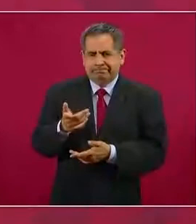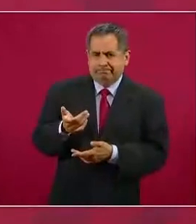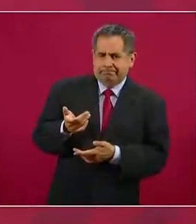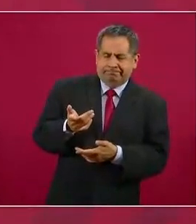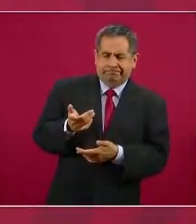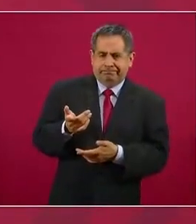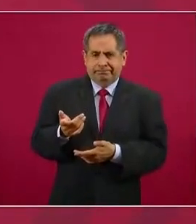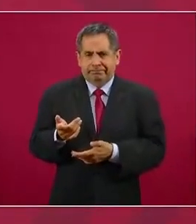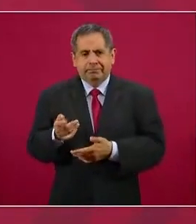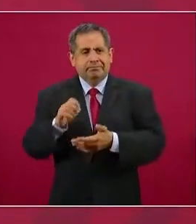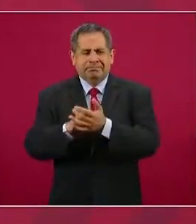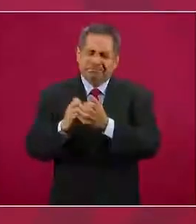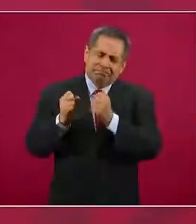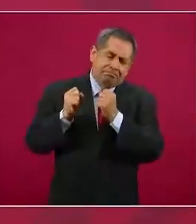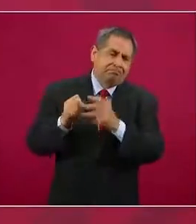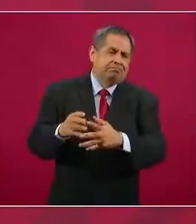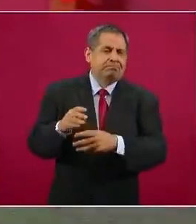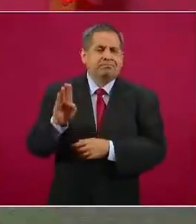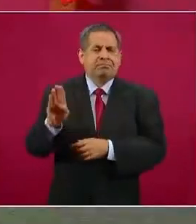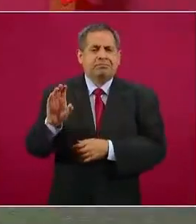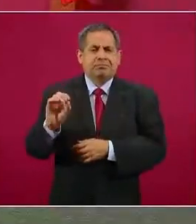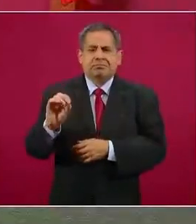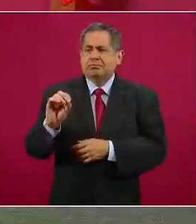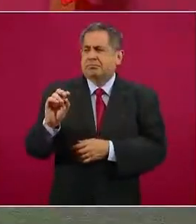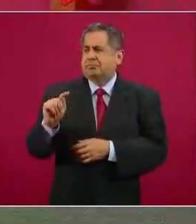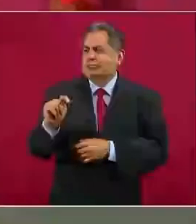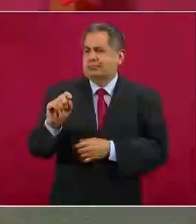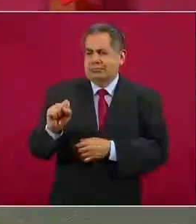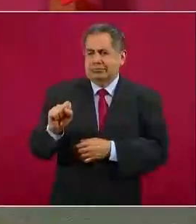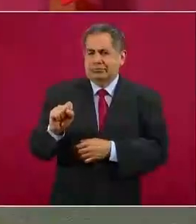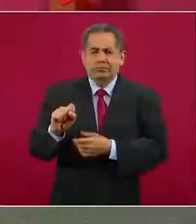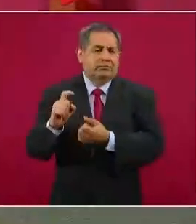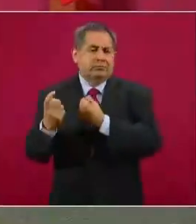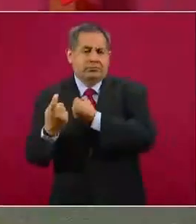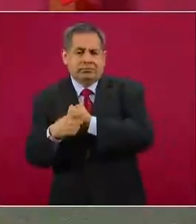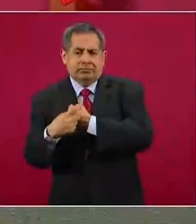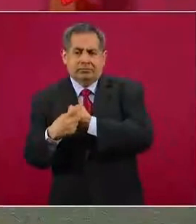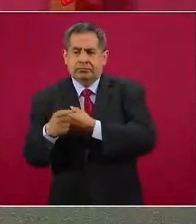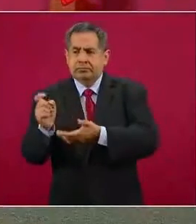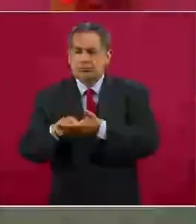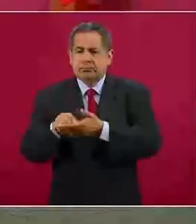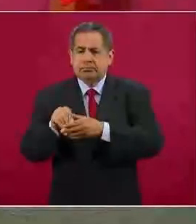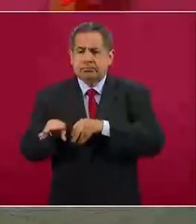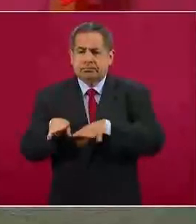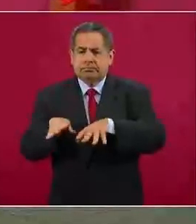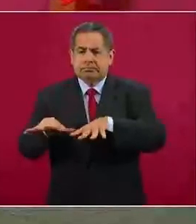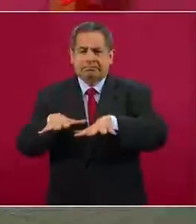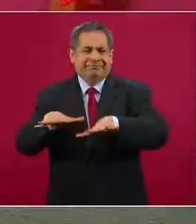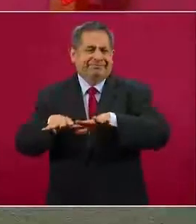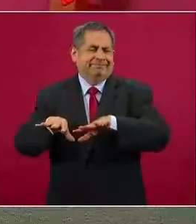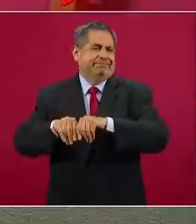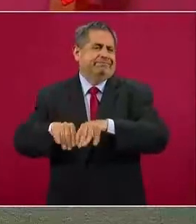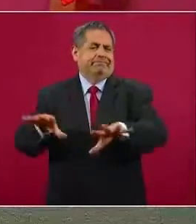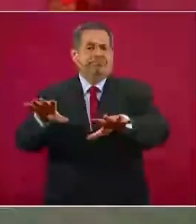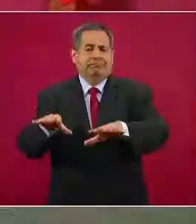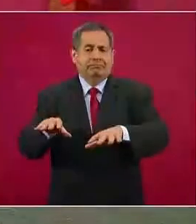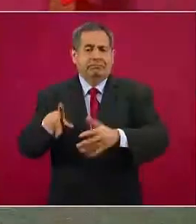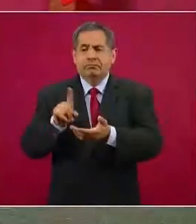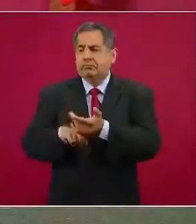las granjas de bots, y todo es por dinero, pero están